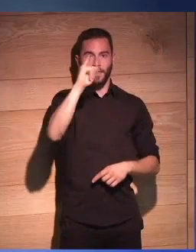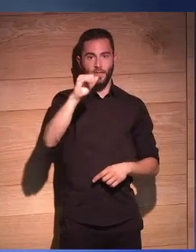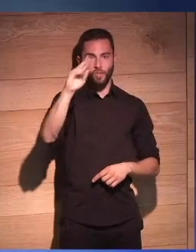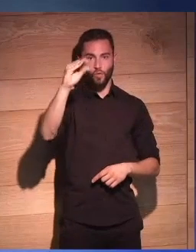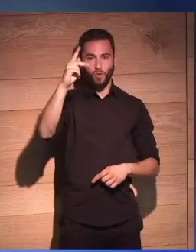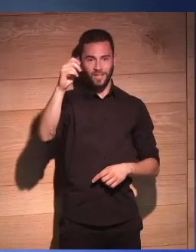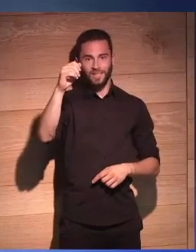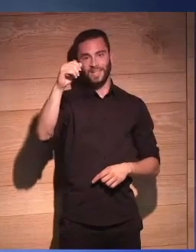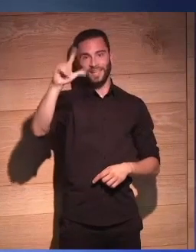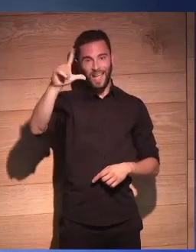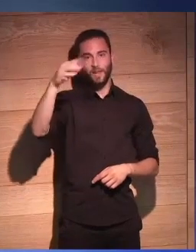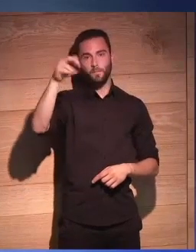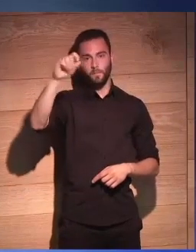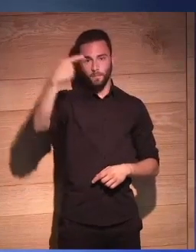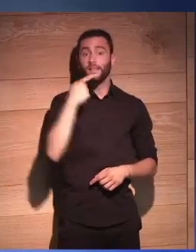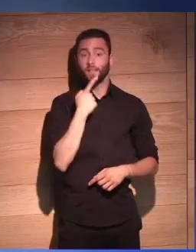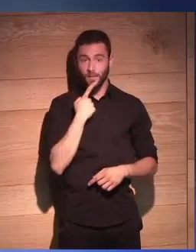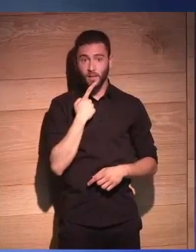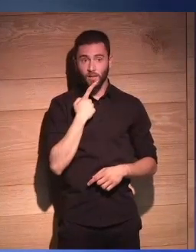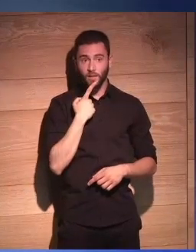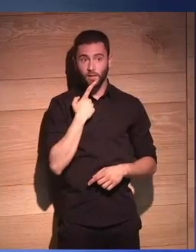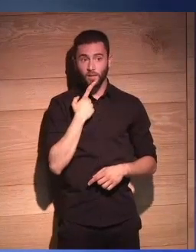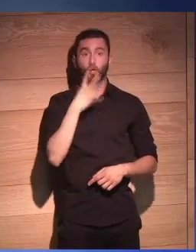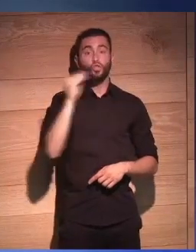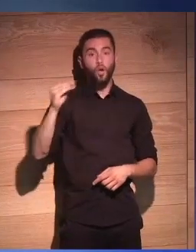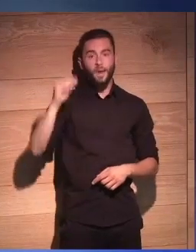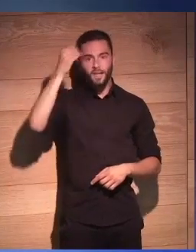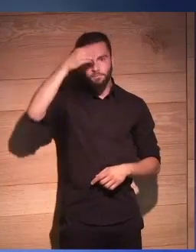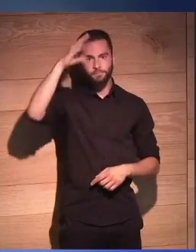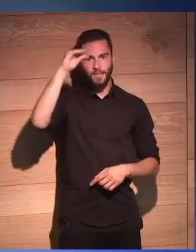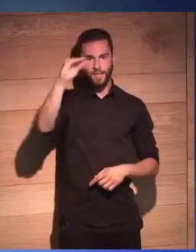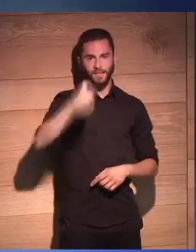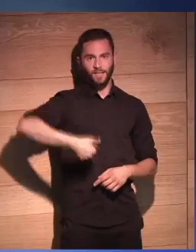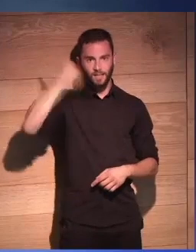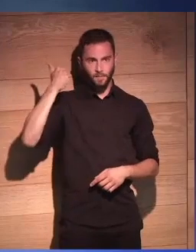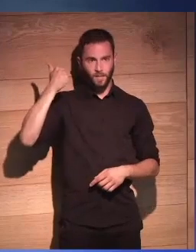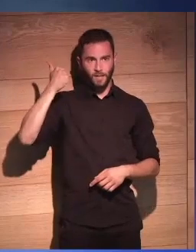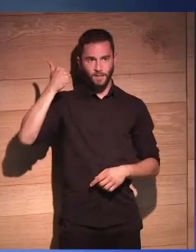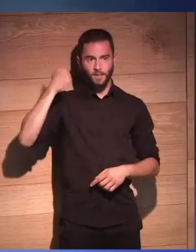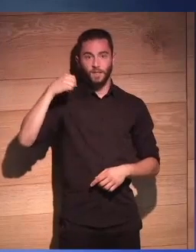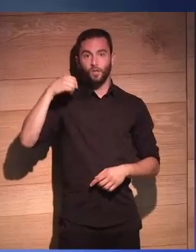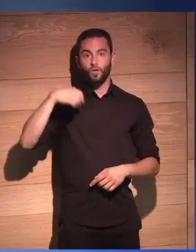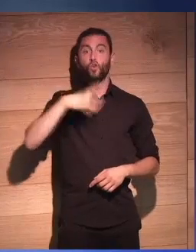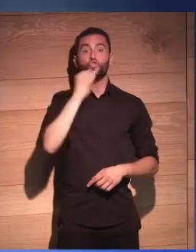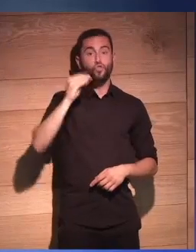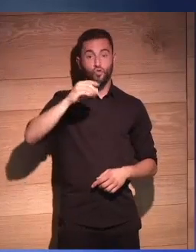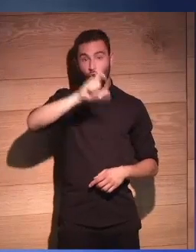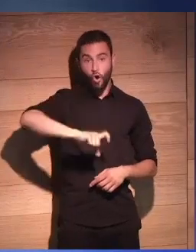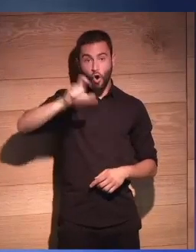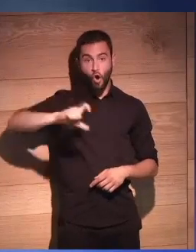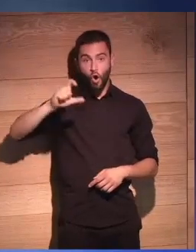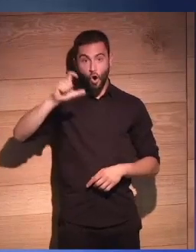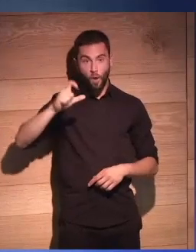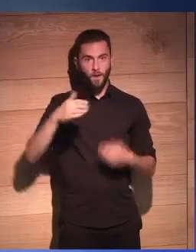escenario público en Estados Unidos, dijo que la gente joven es más inteligente, ¿no? Y esa idea de que son los jóvenes que son los grandes